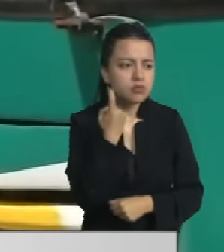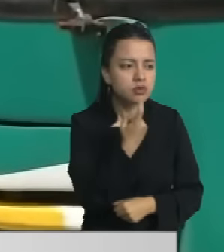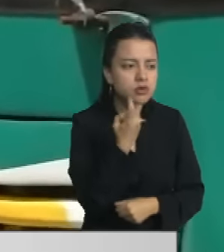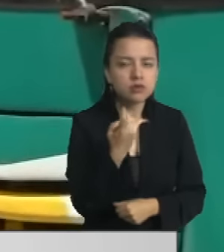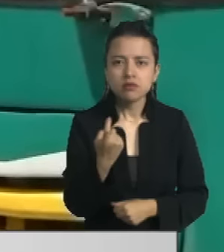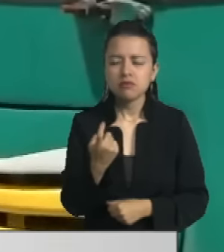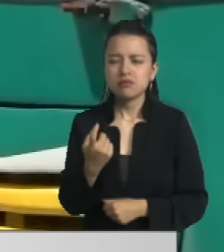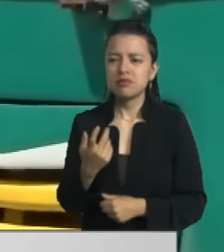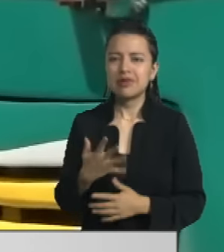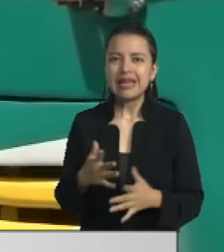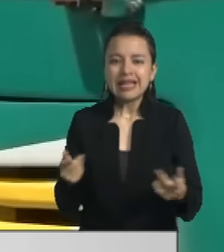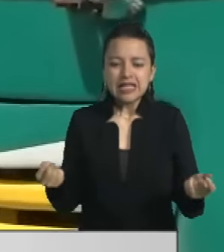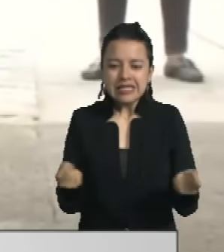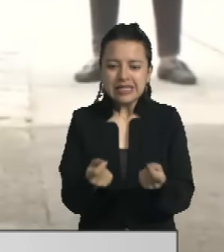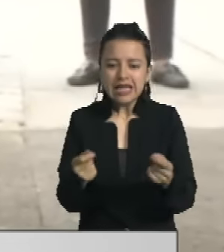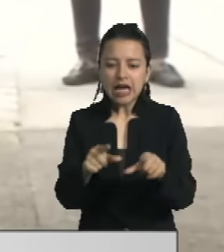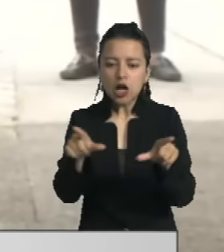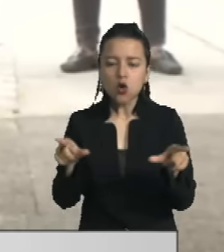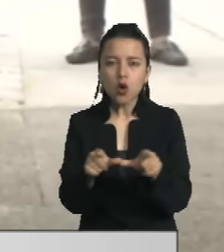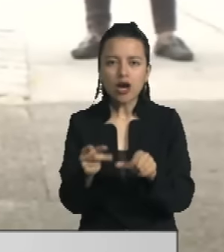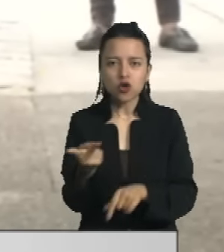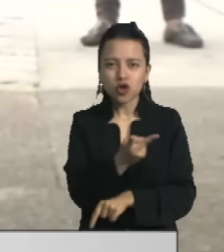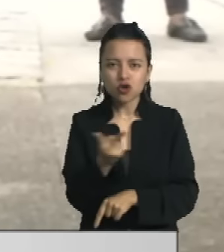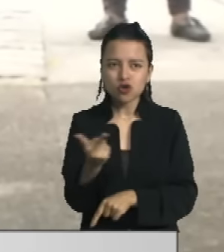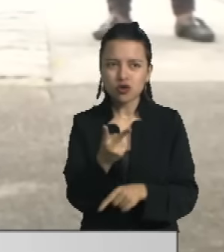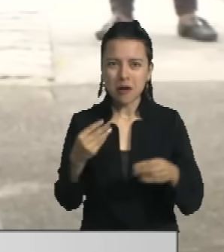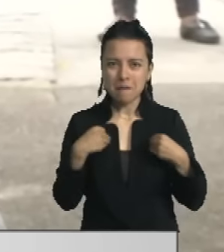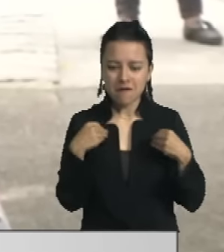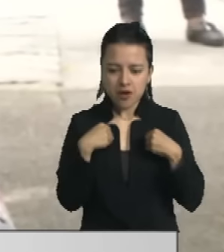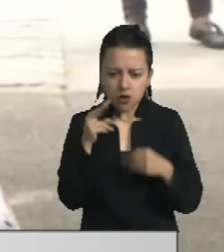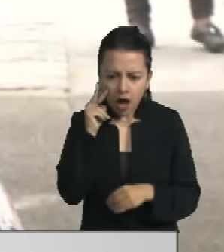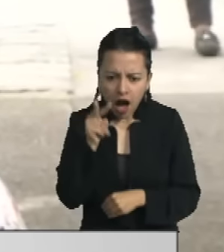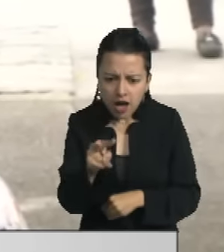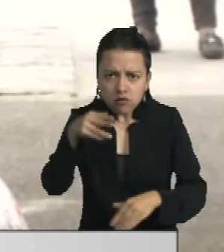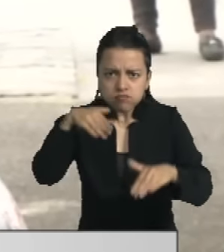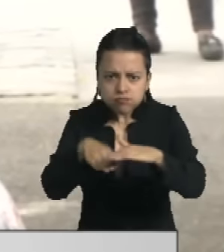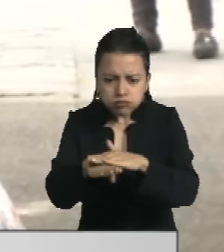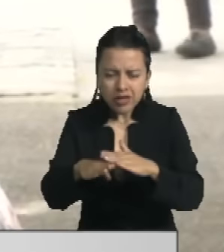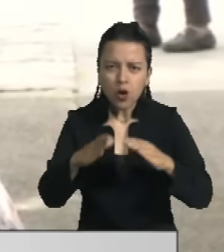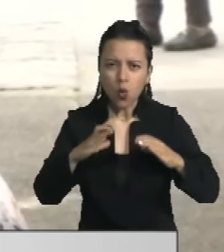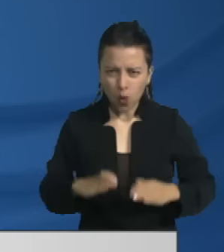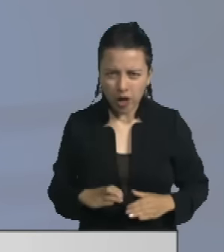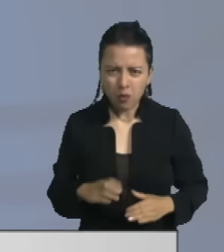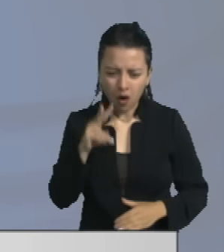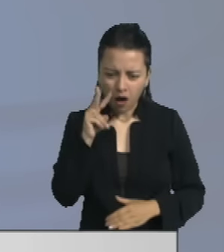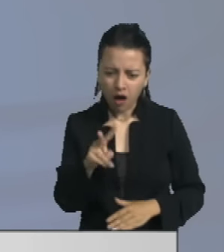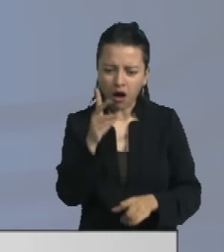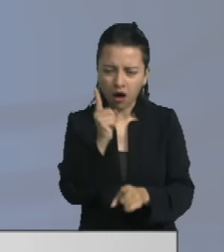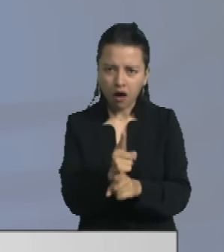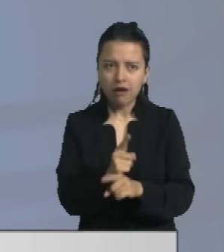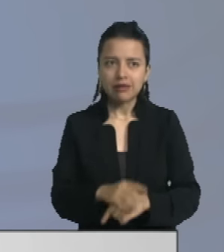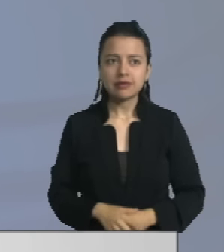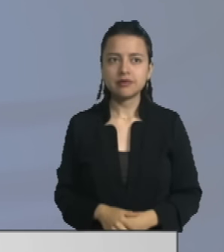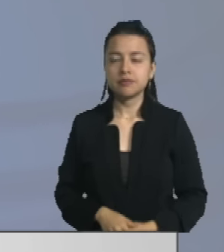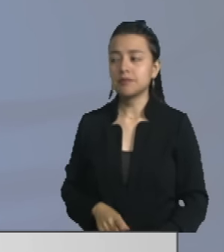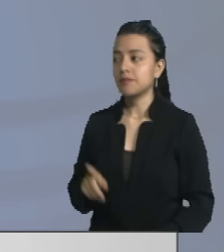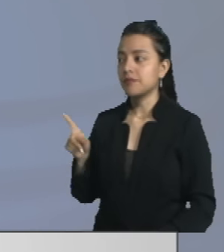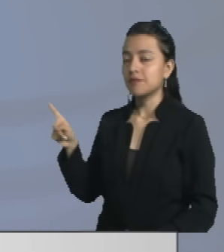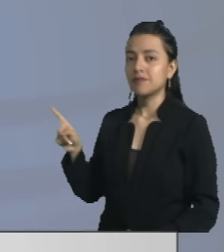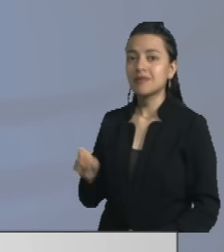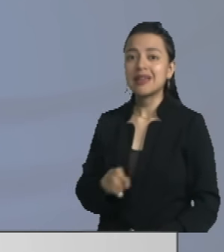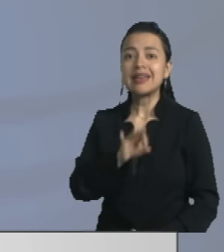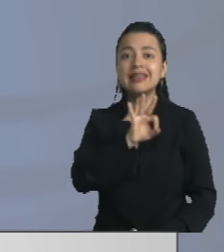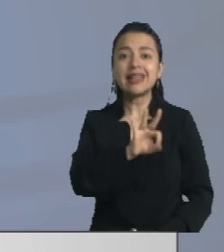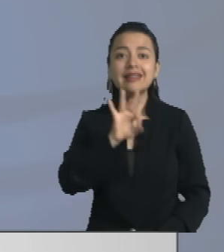donde convivió con su expareja Arelis tolosa madre de Gina Paola Rivera tolosa recorrió por 33 días a las